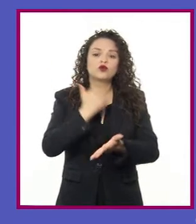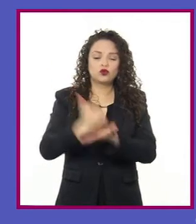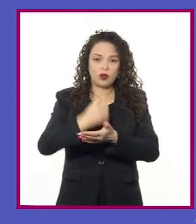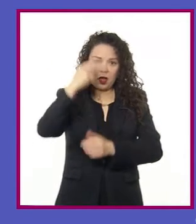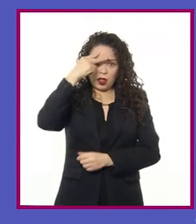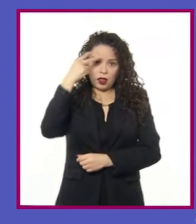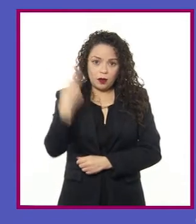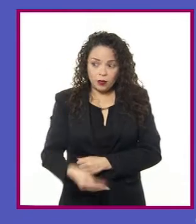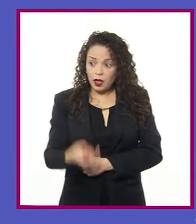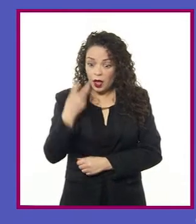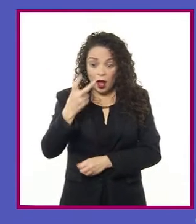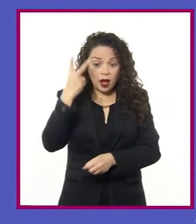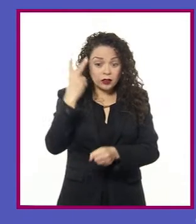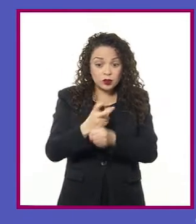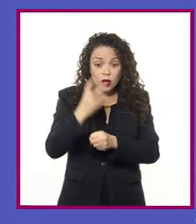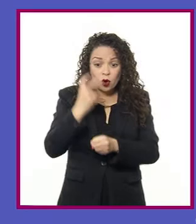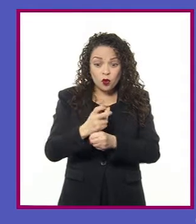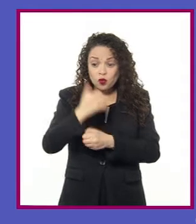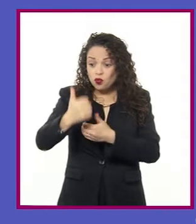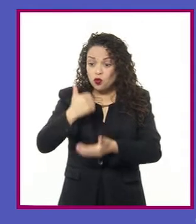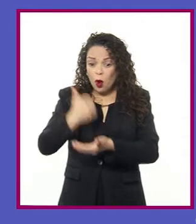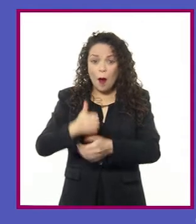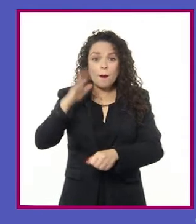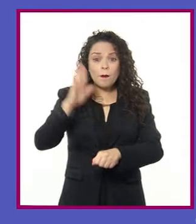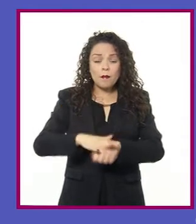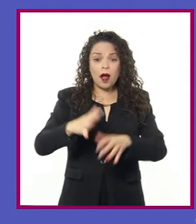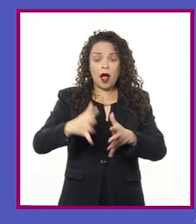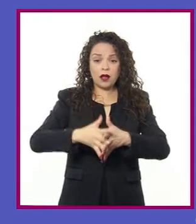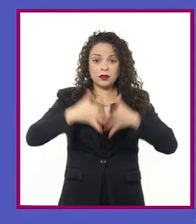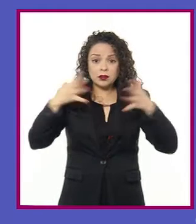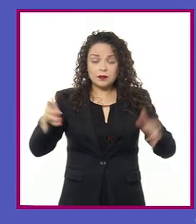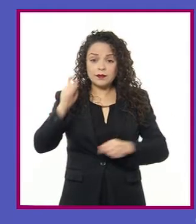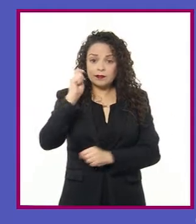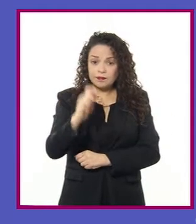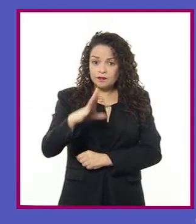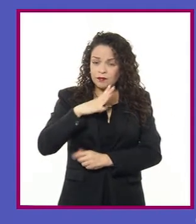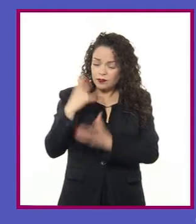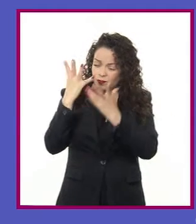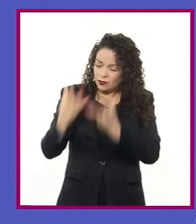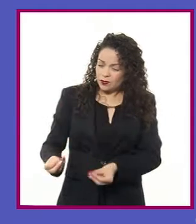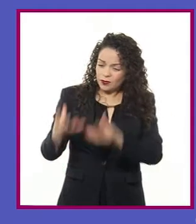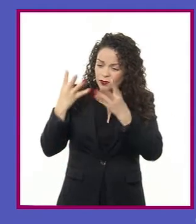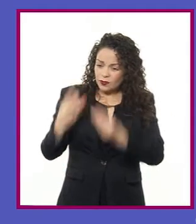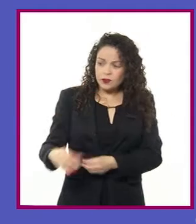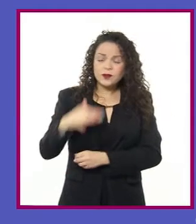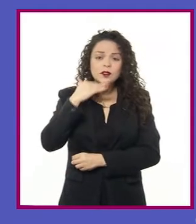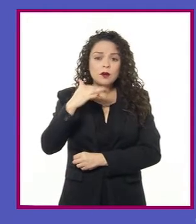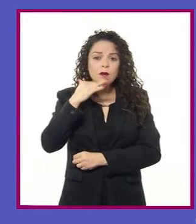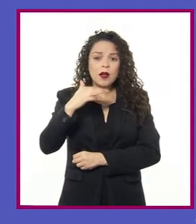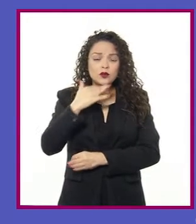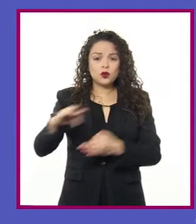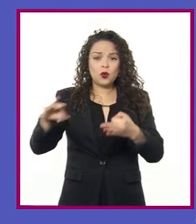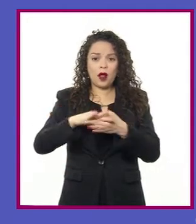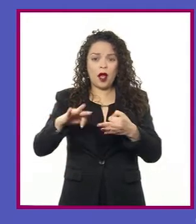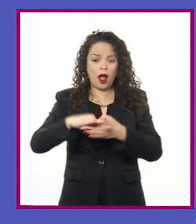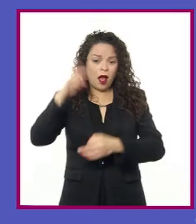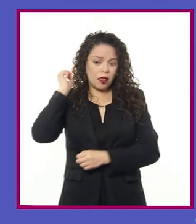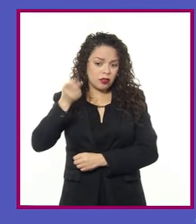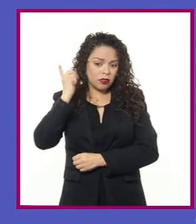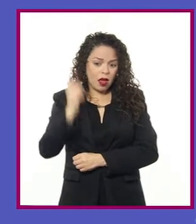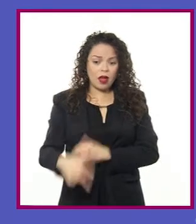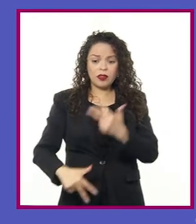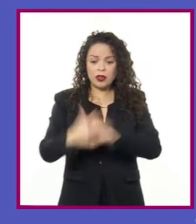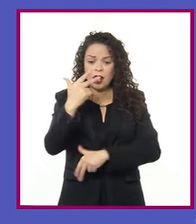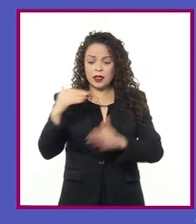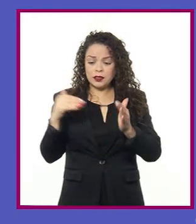segunda metrópoli en el mundo que genera mayor número de residuos al acumular todos los días casi 13,000 toneladas de